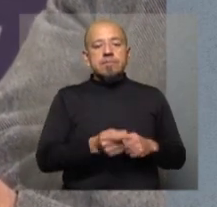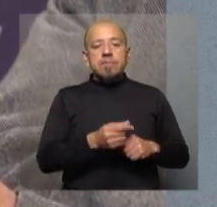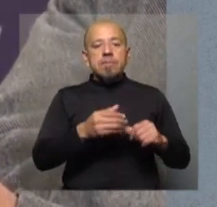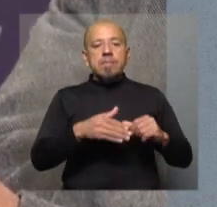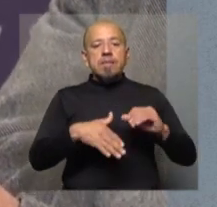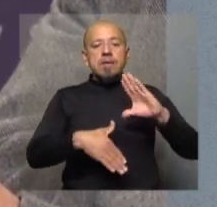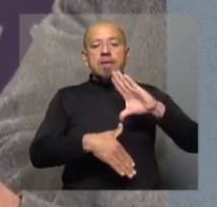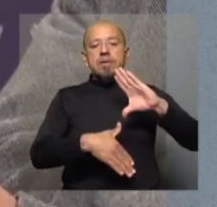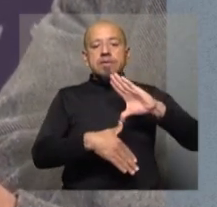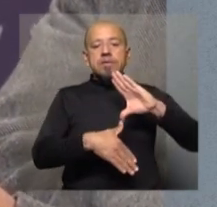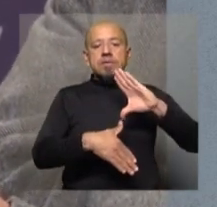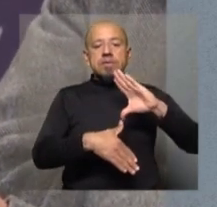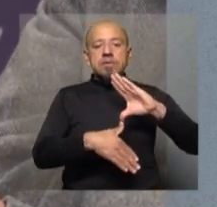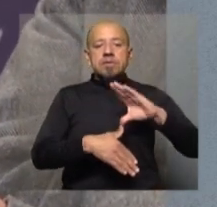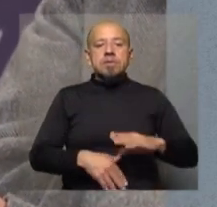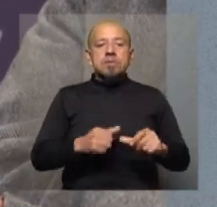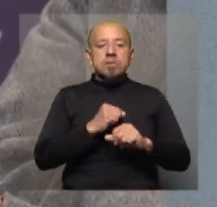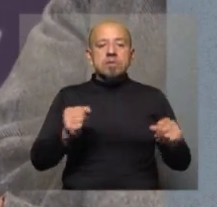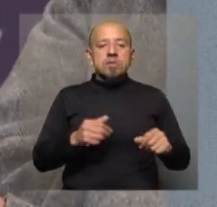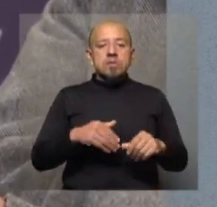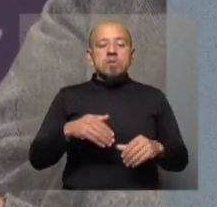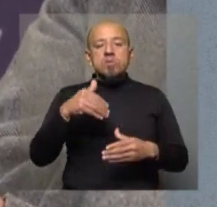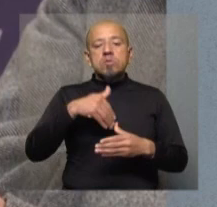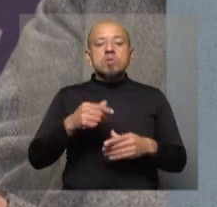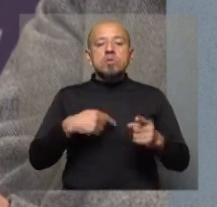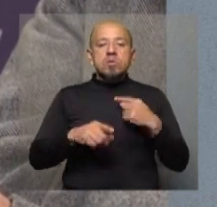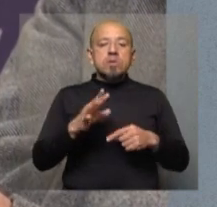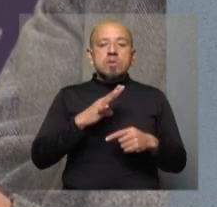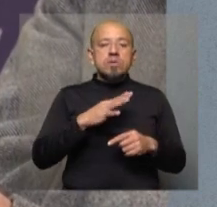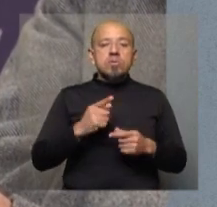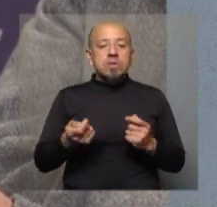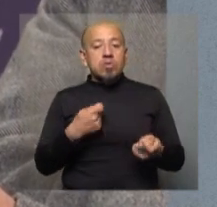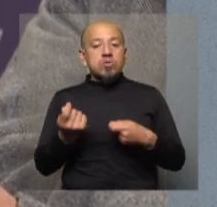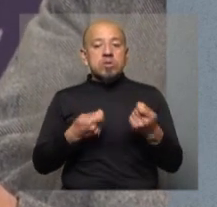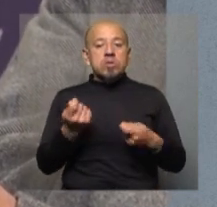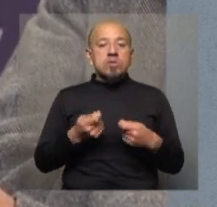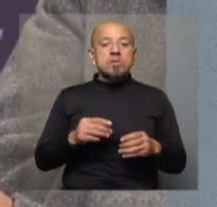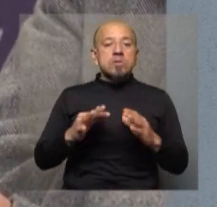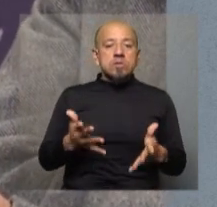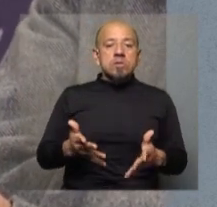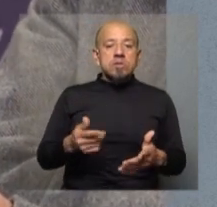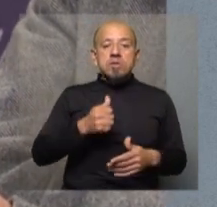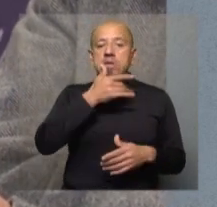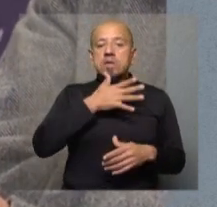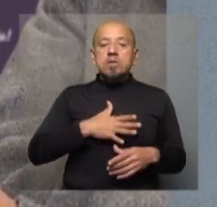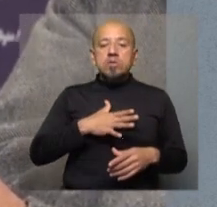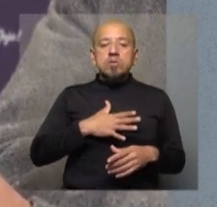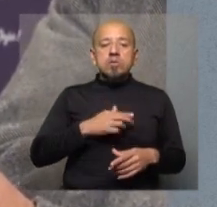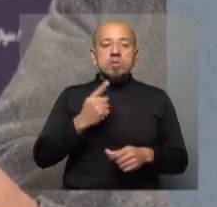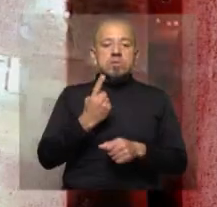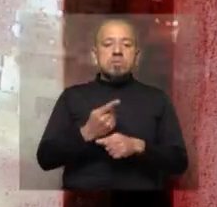ser la Concacaf que eran los votos que podíamos llegar a tener por lo tanto había que tener una negociación para no dejar afuera la historia del